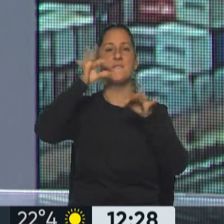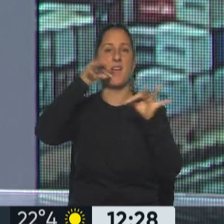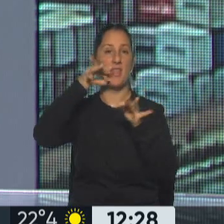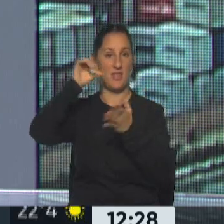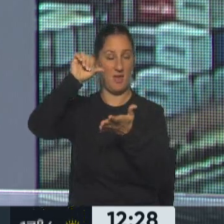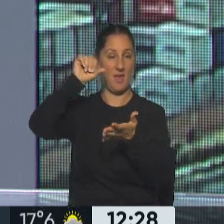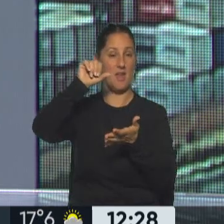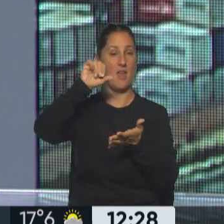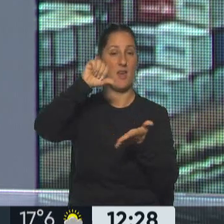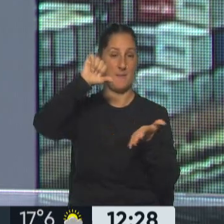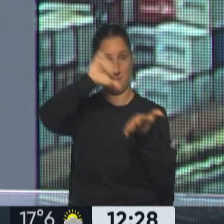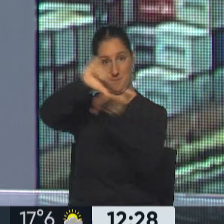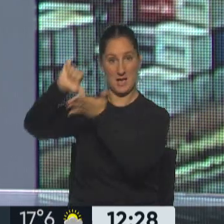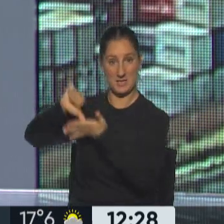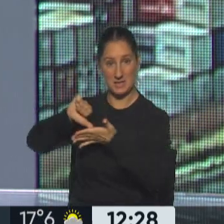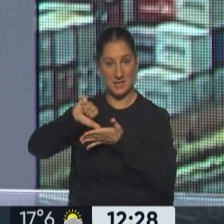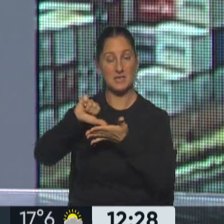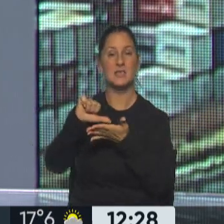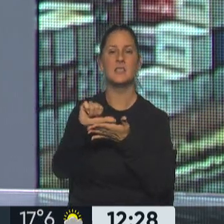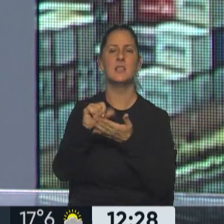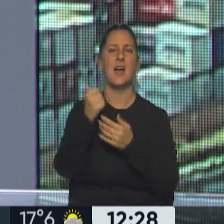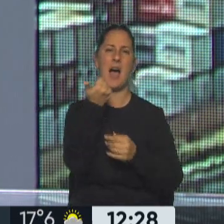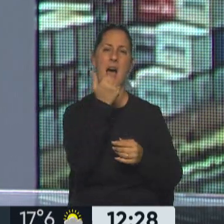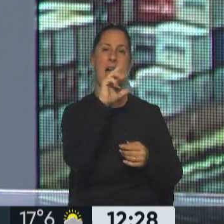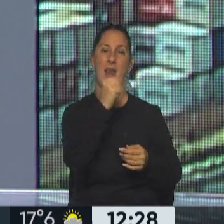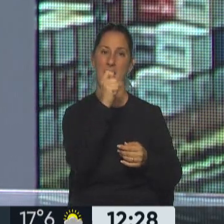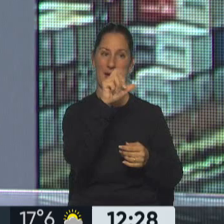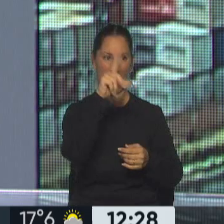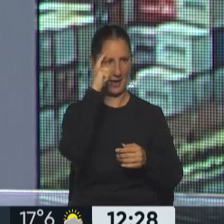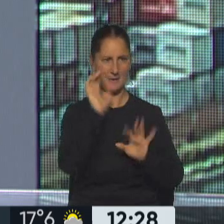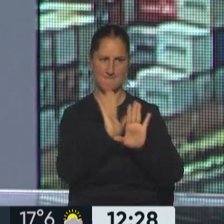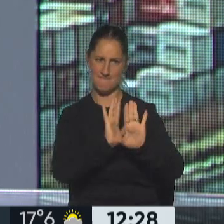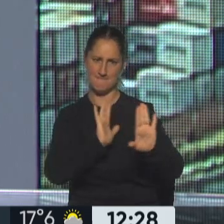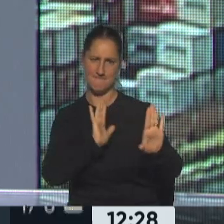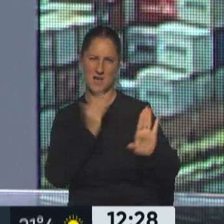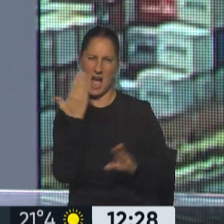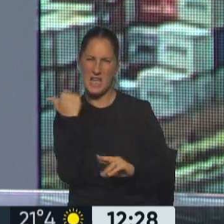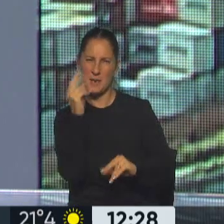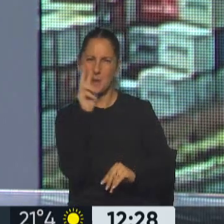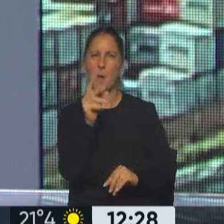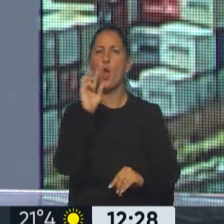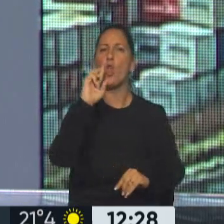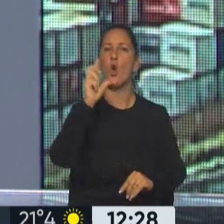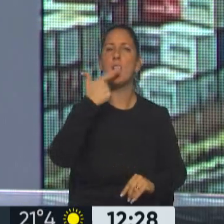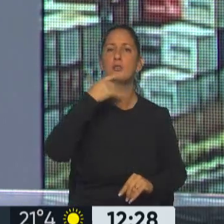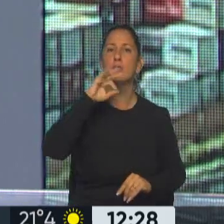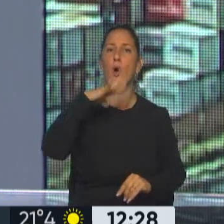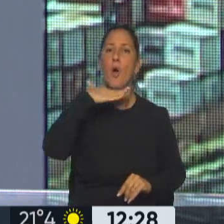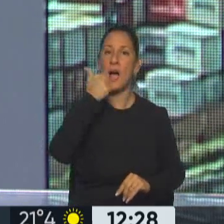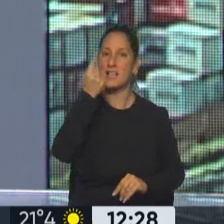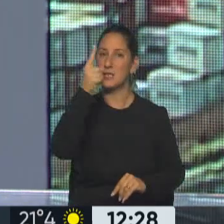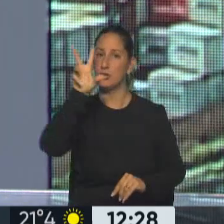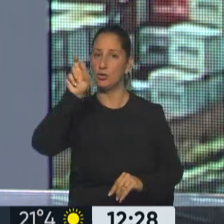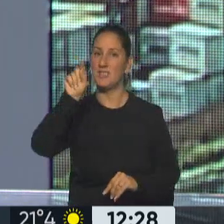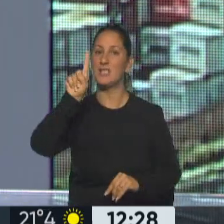Porque si bien toman distancia de Antonio ayer venían liquidando por dólar soja alrededor de 130